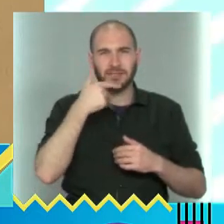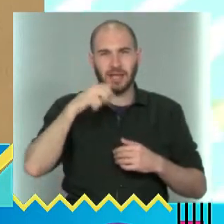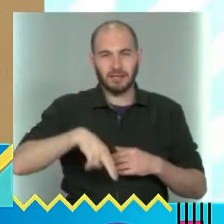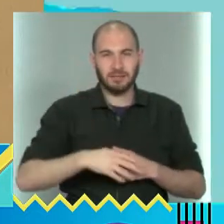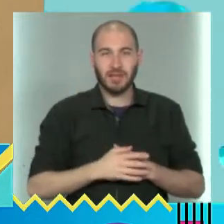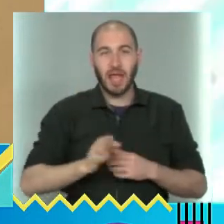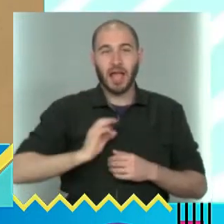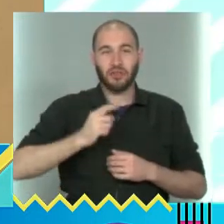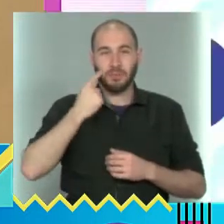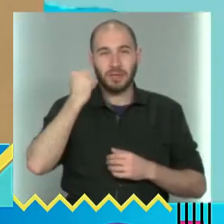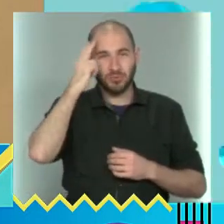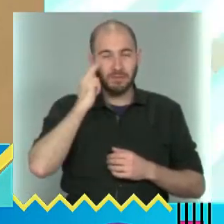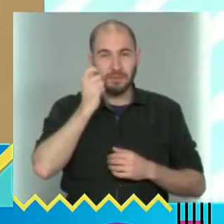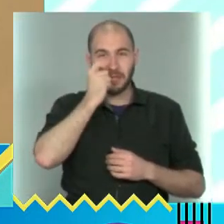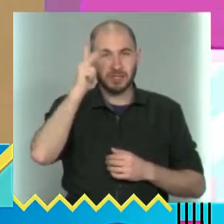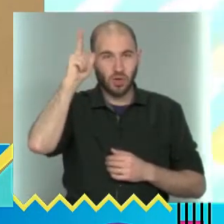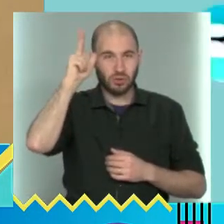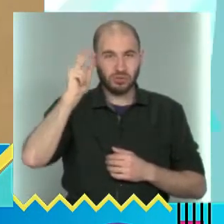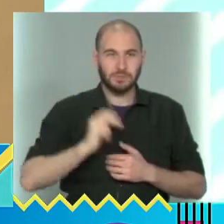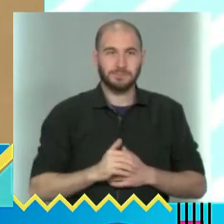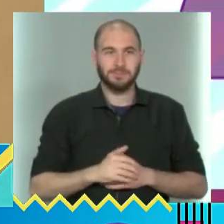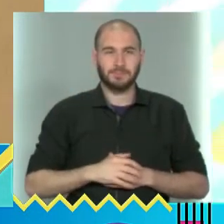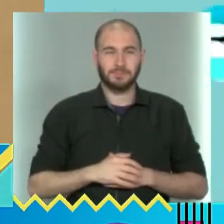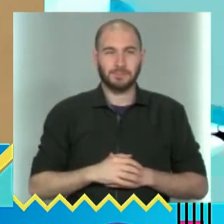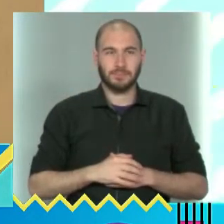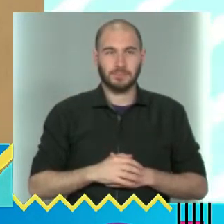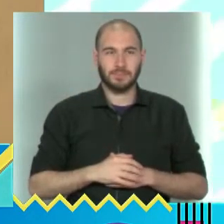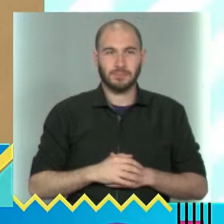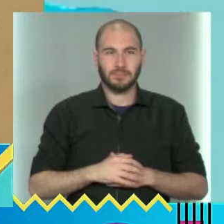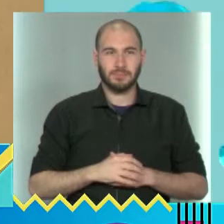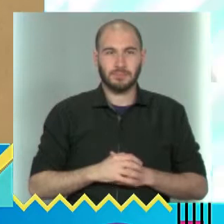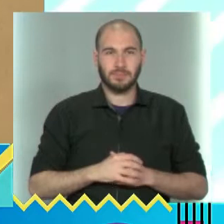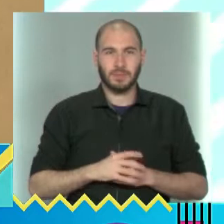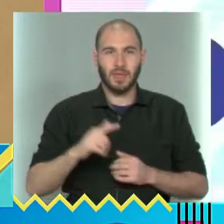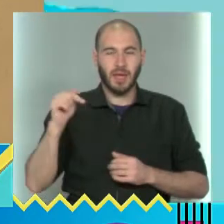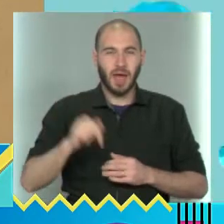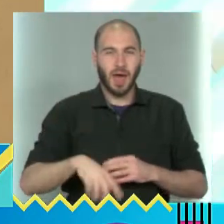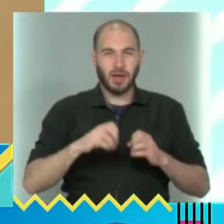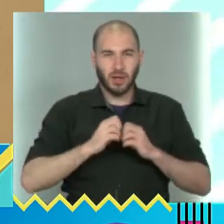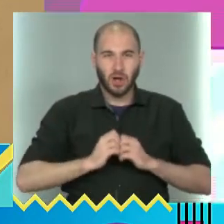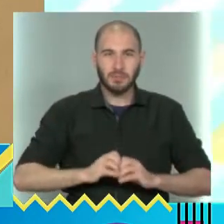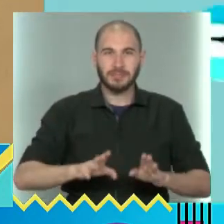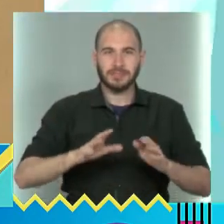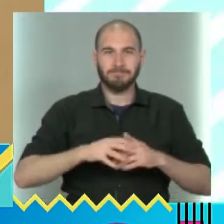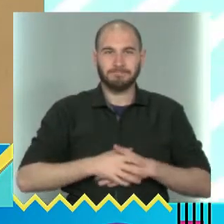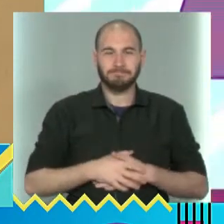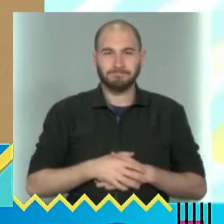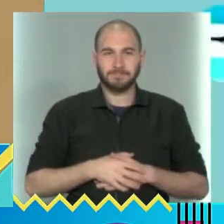en 1928, en donde ya se empiezan